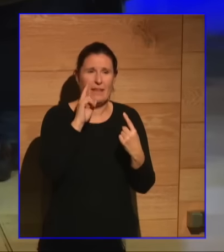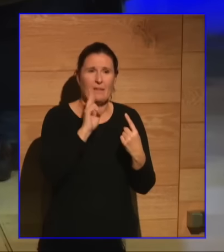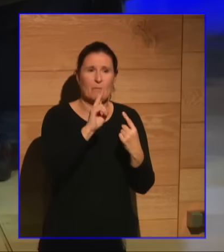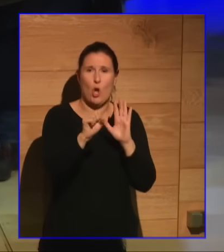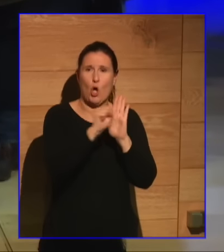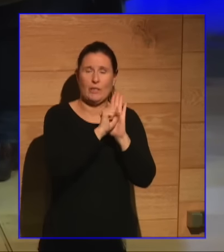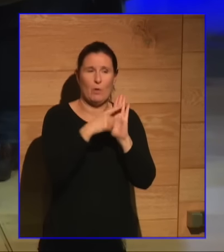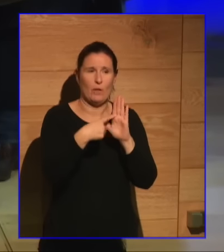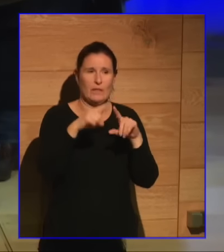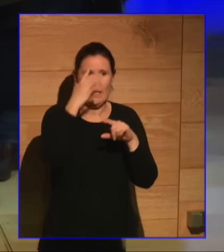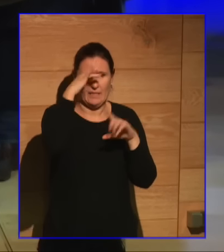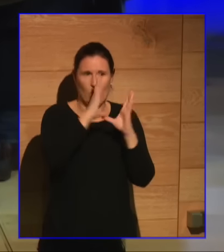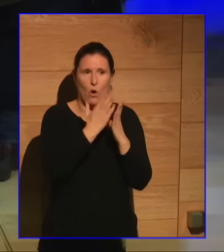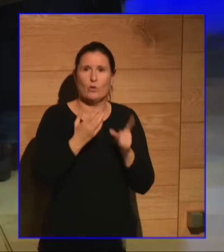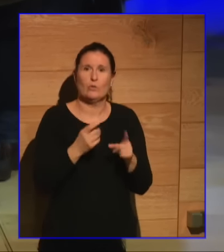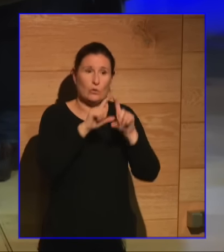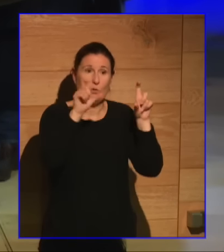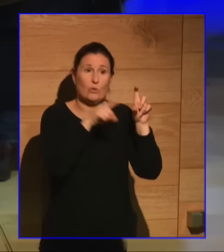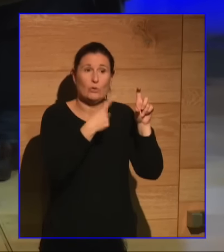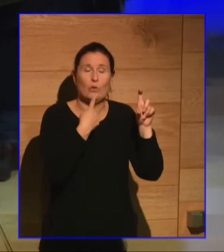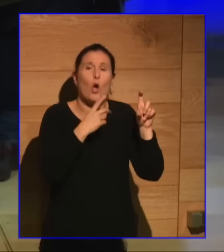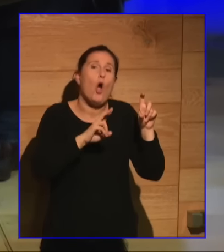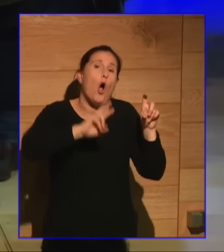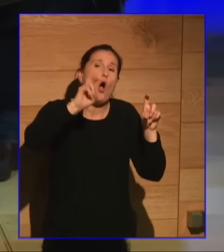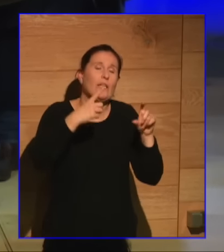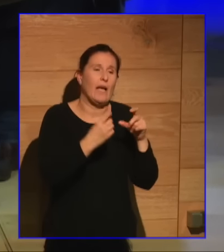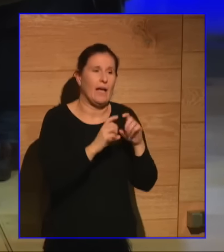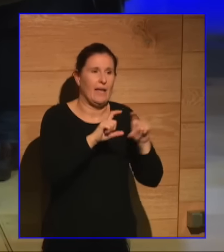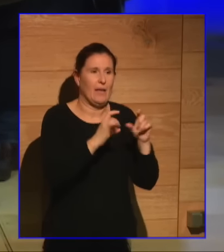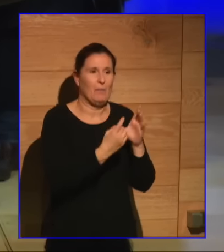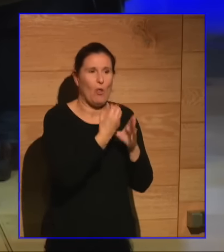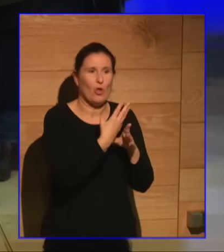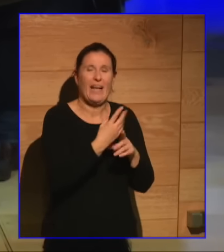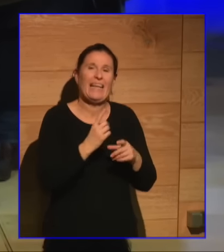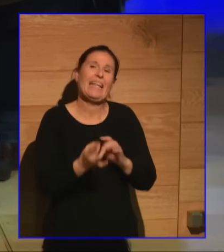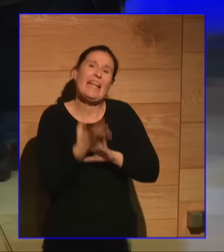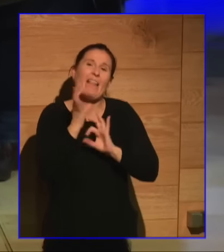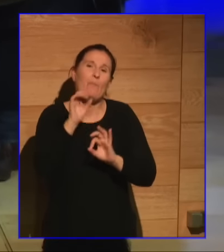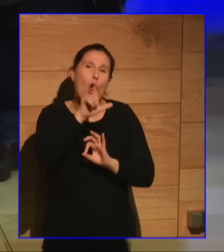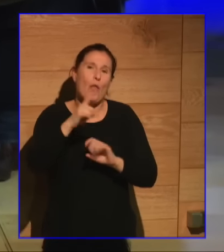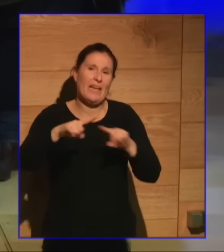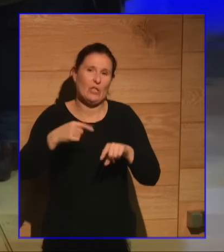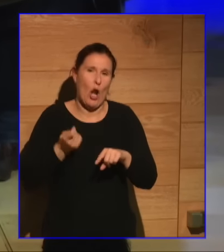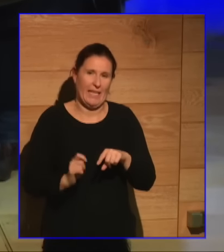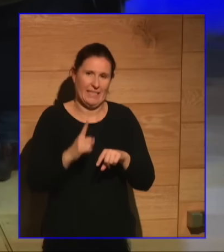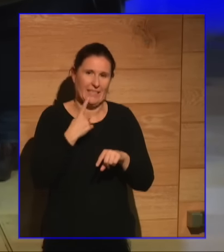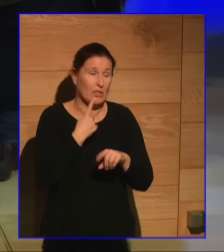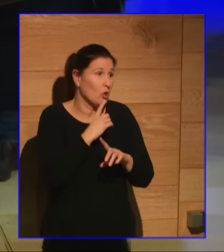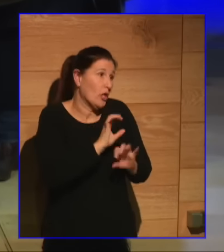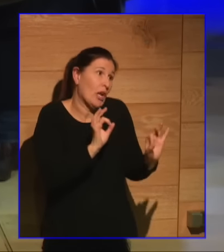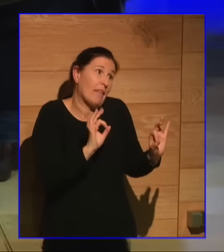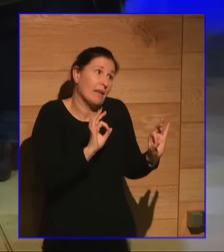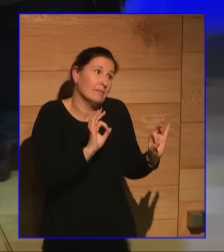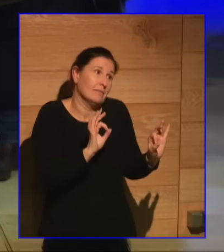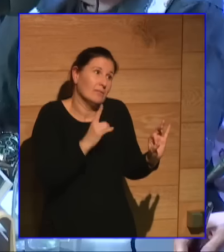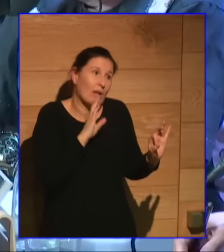el logotipo de DreamWorks, otra más de las muchas productoras creadas por directores. Yo no he dicho nada de todo eso, Arturo,